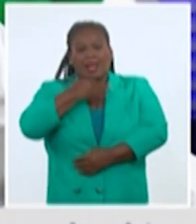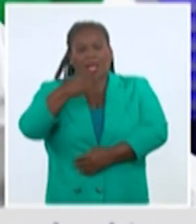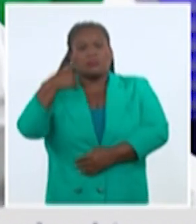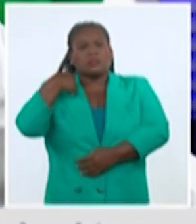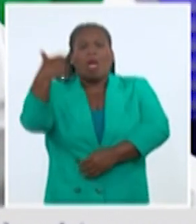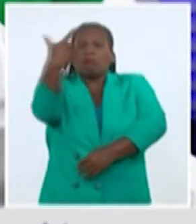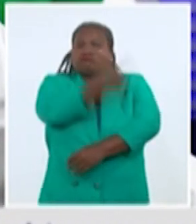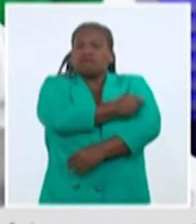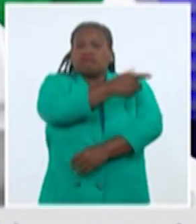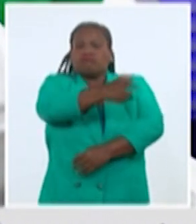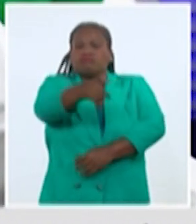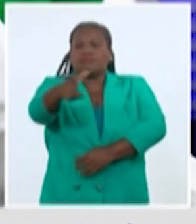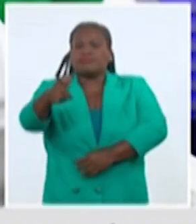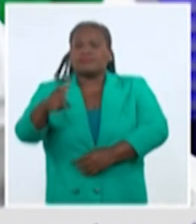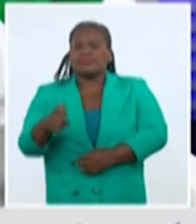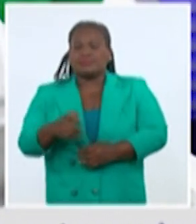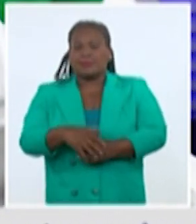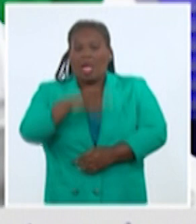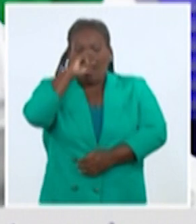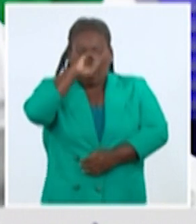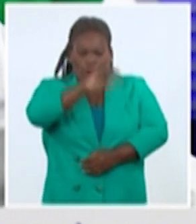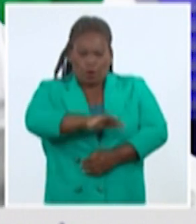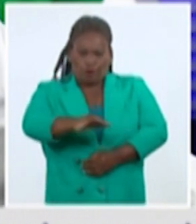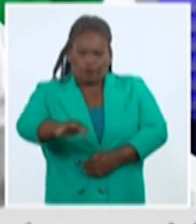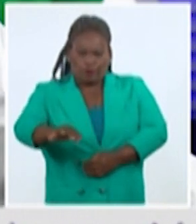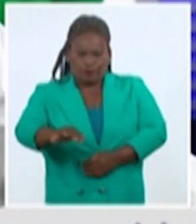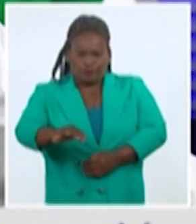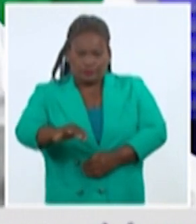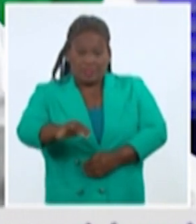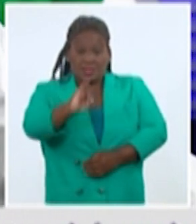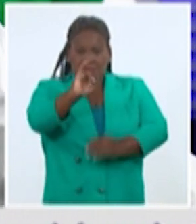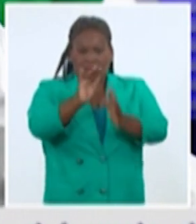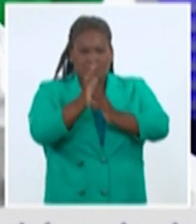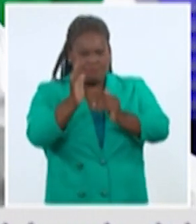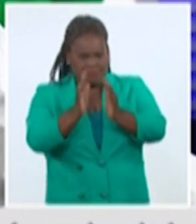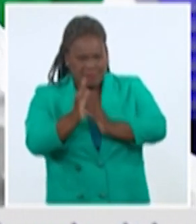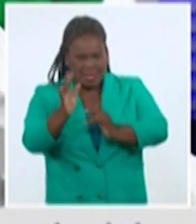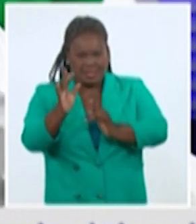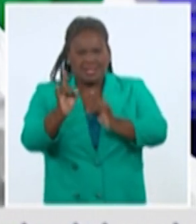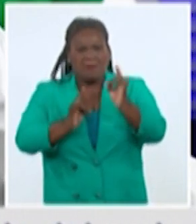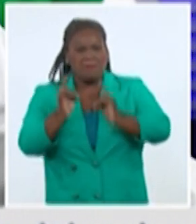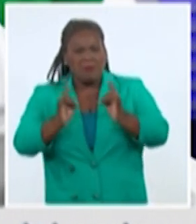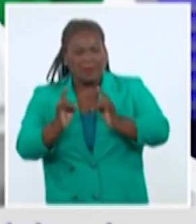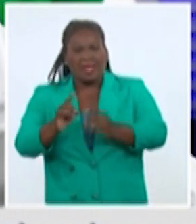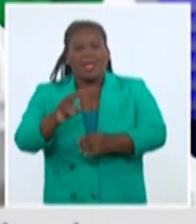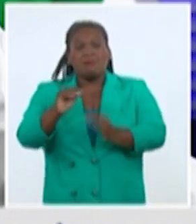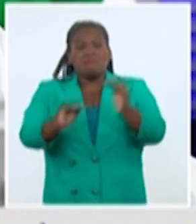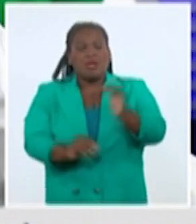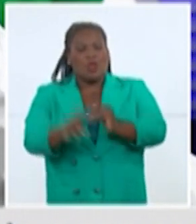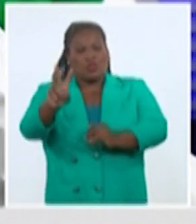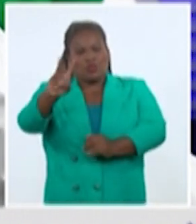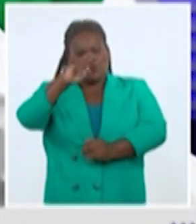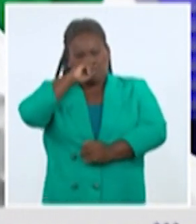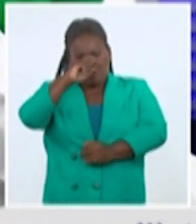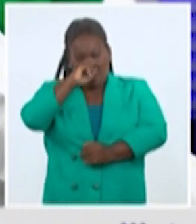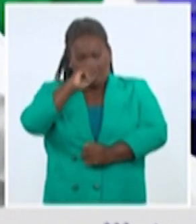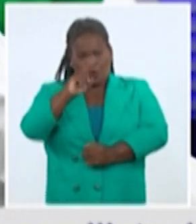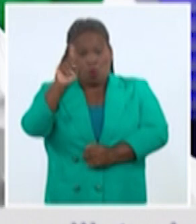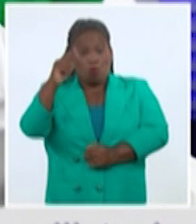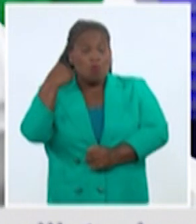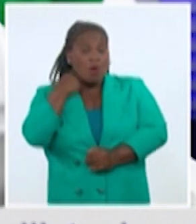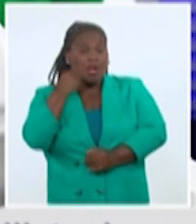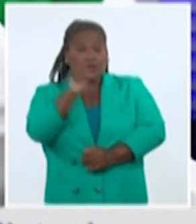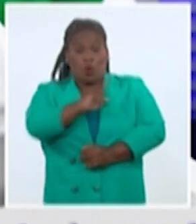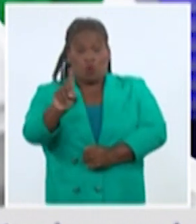vacunando ya a los niños de 6 meses y menos de 2 años, 1 año, 11 meses y 29